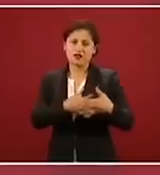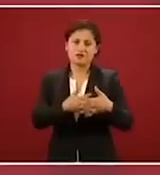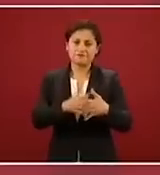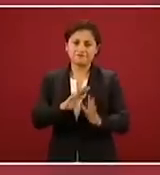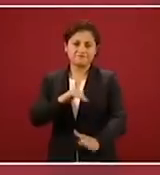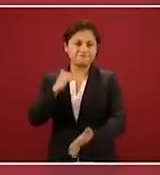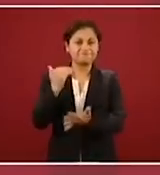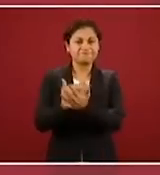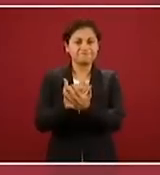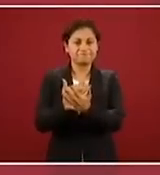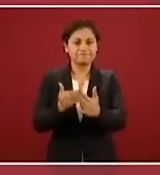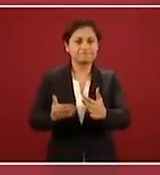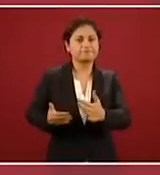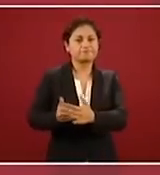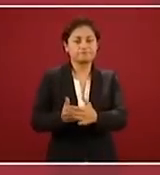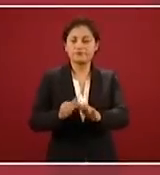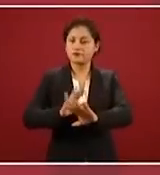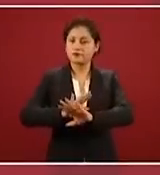en todo sentido,